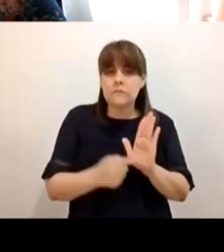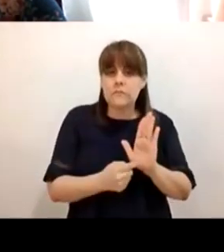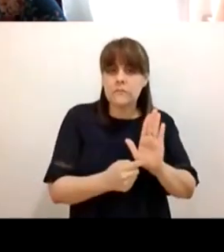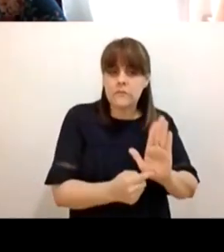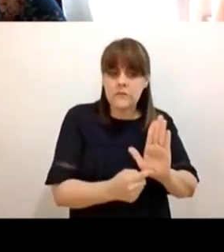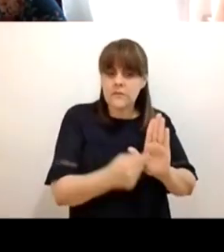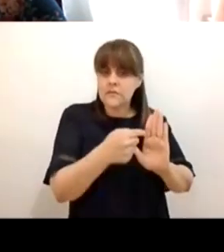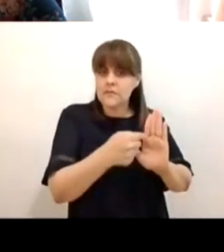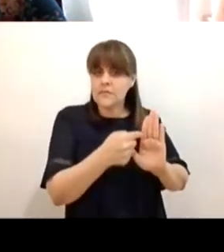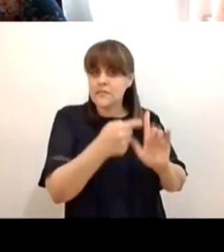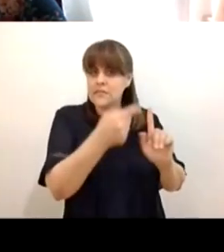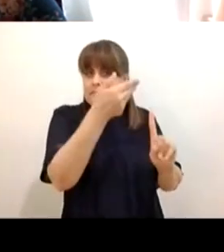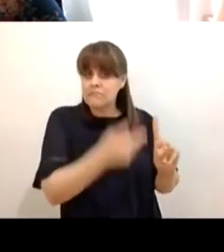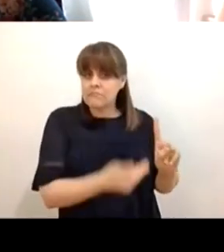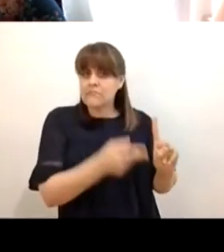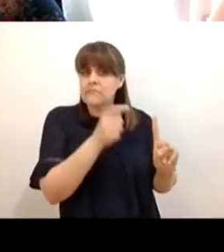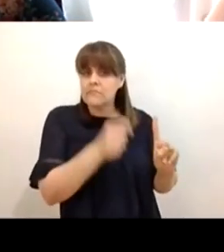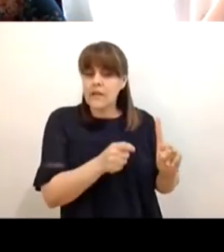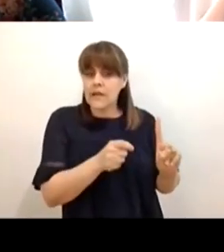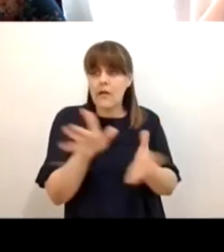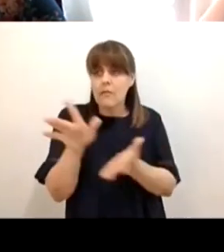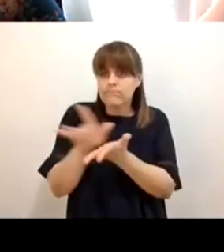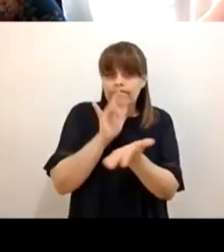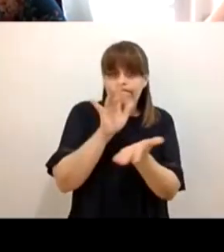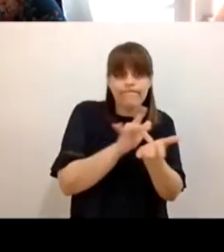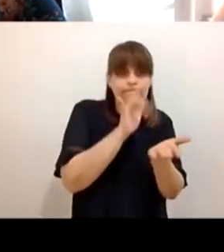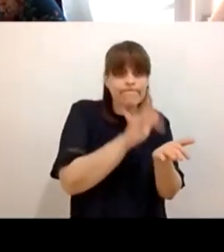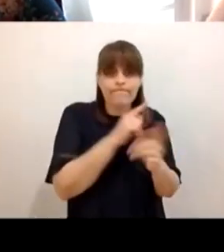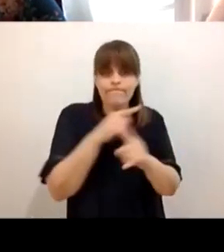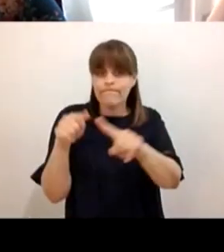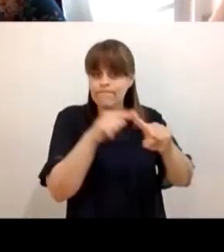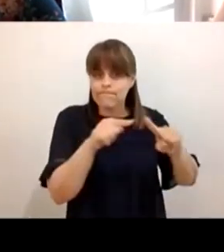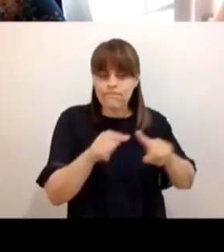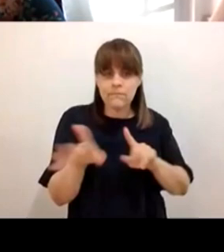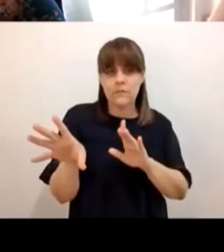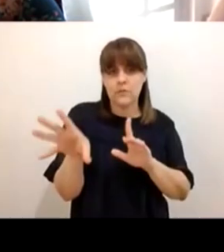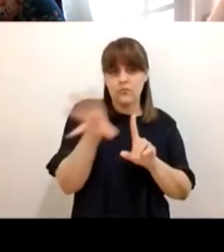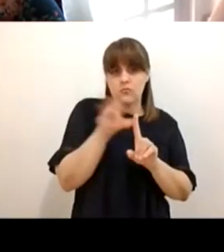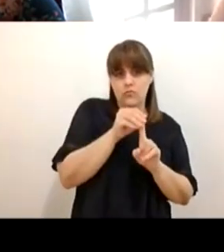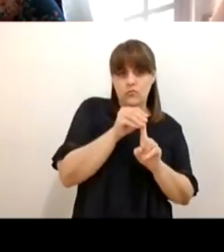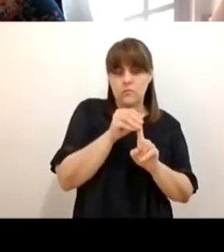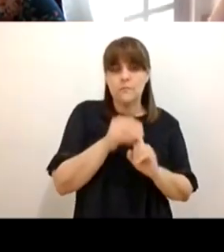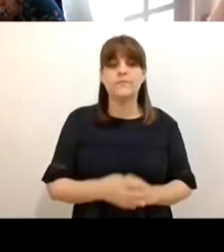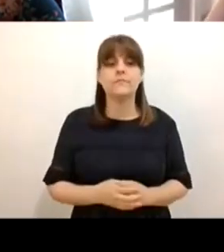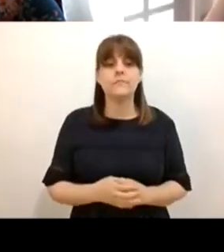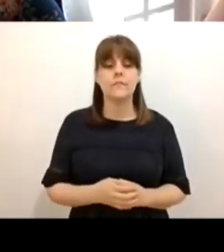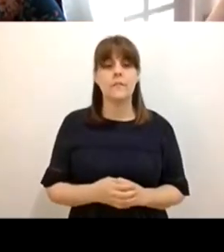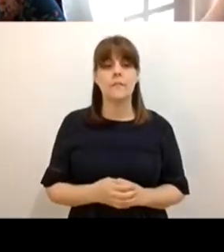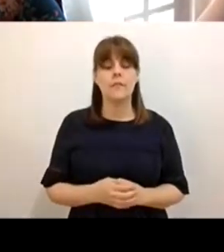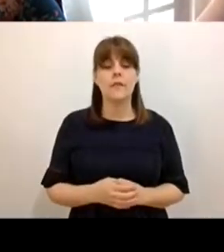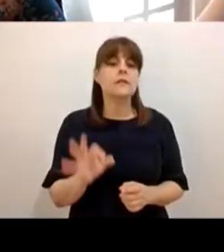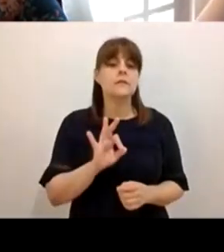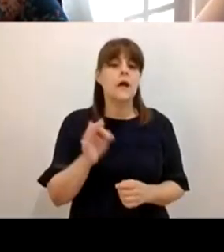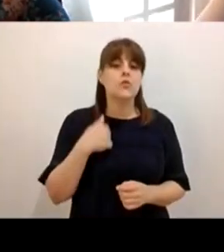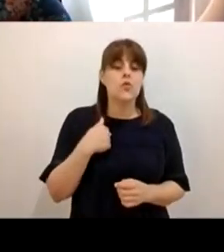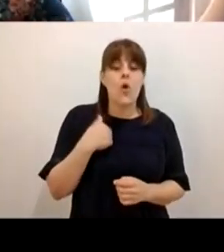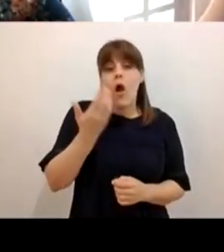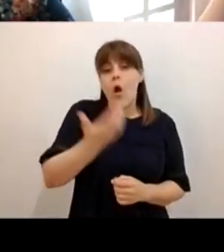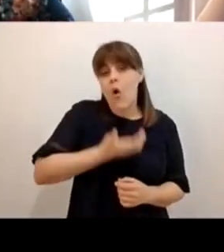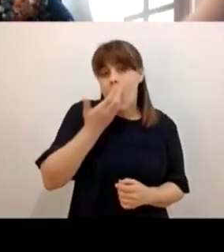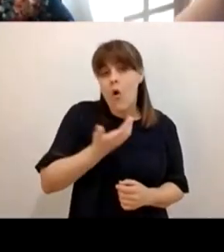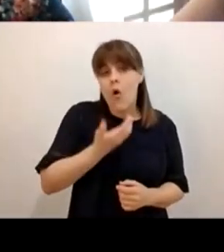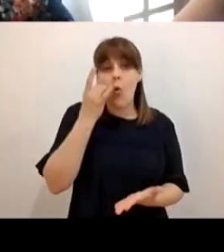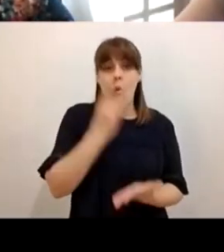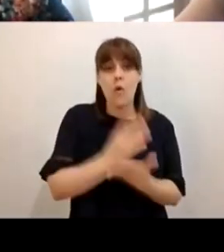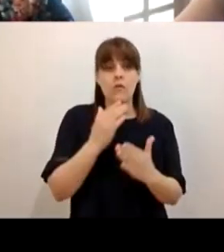están absorbiendo y tomando cosas esto que ahora se hablaba claro si estamos acostumbrados a un poder que se ejerce sobre el otro